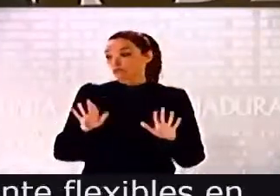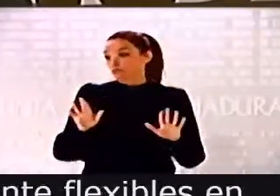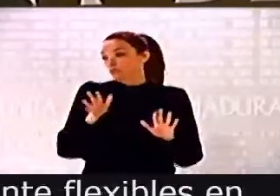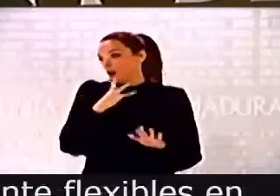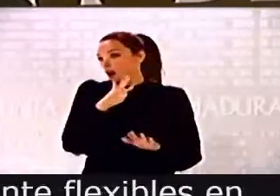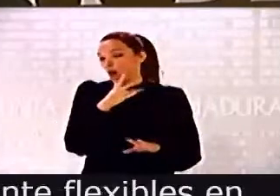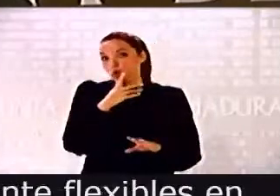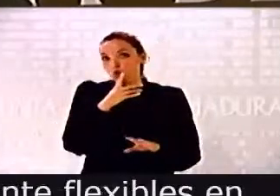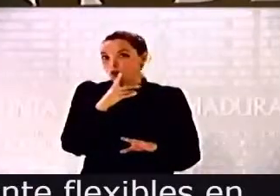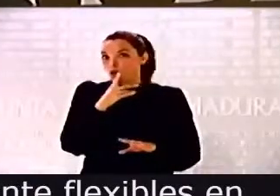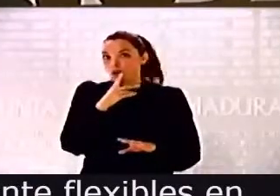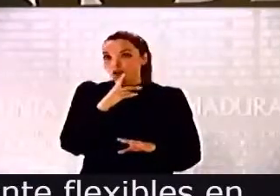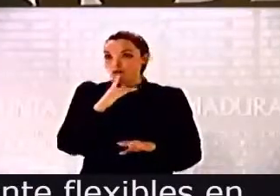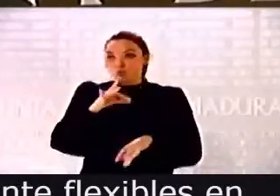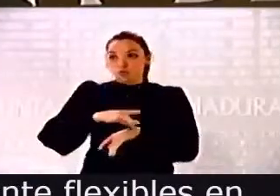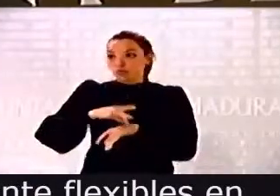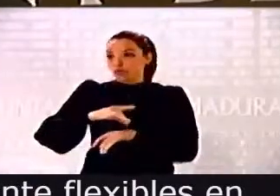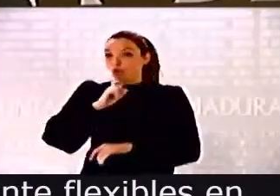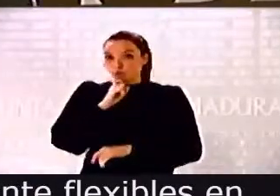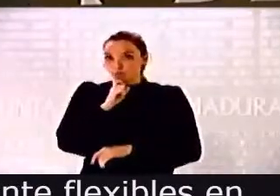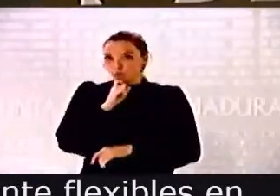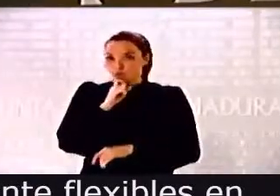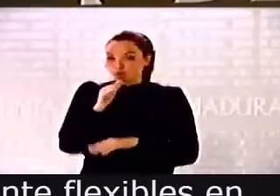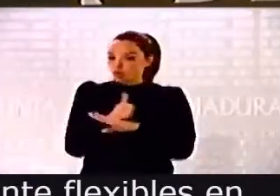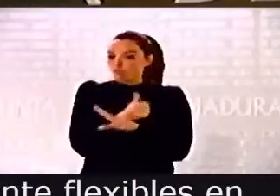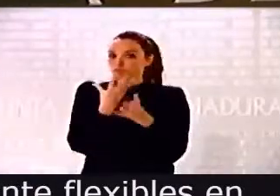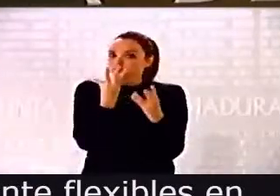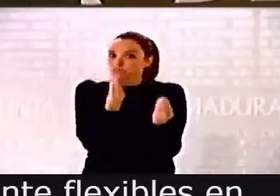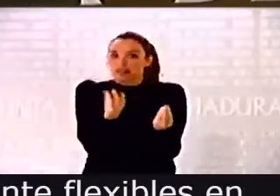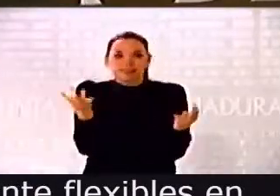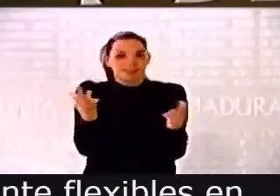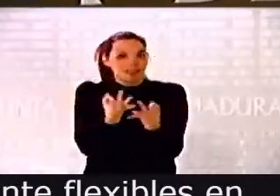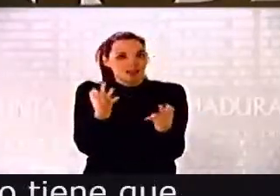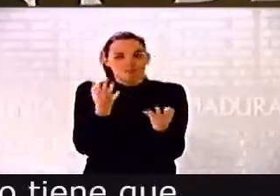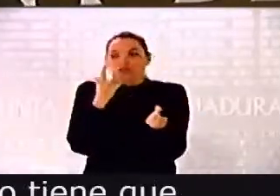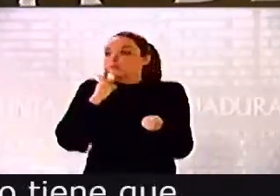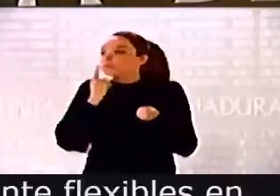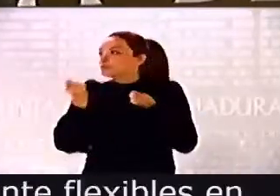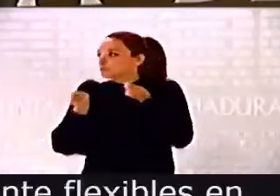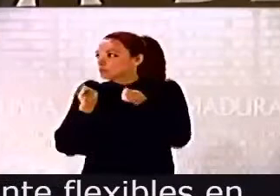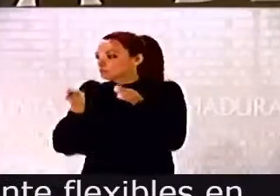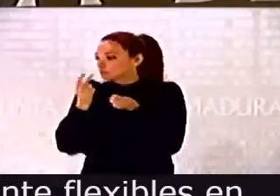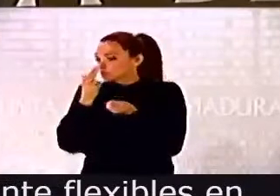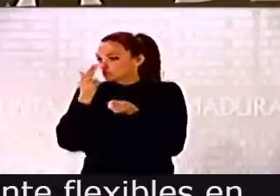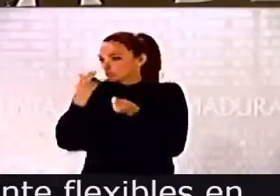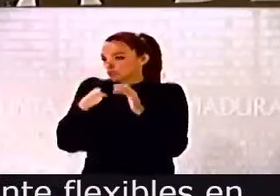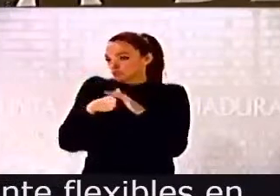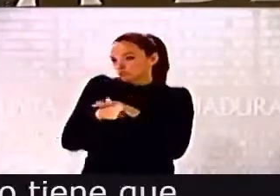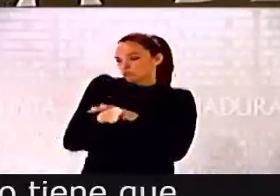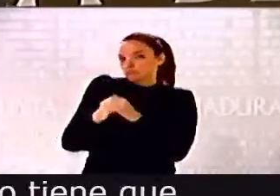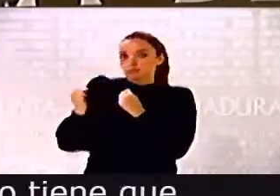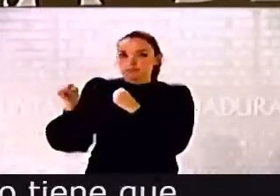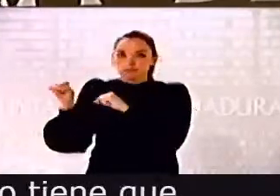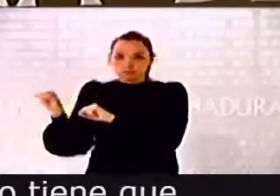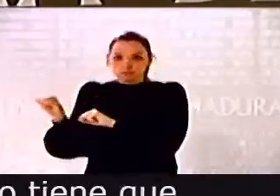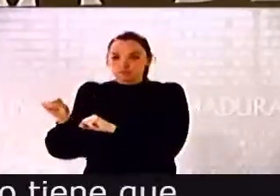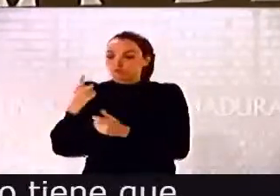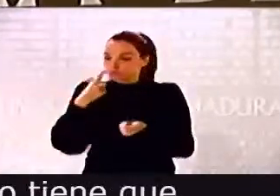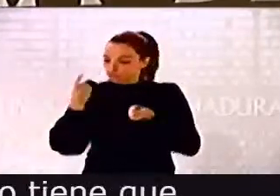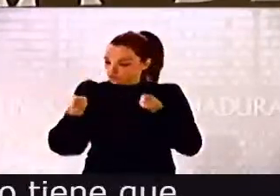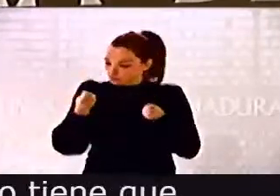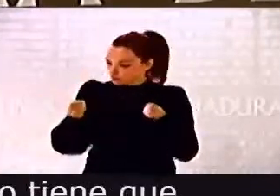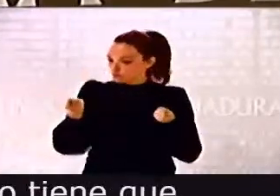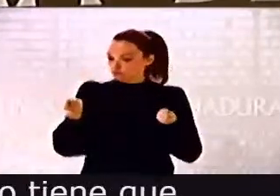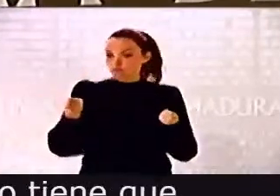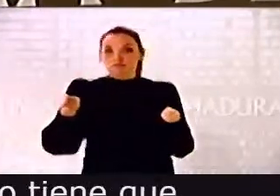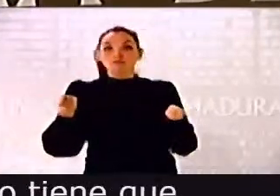de incidencia tiene que entender la ciudadanía que tenemos que tener controles de visita. Estamos teniendo controles de visita. Ahora